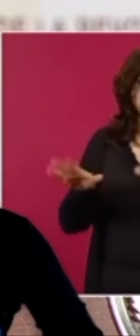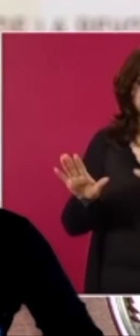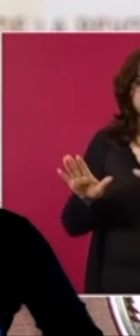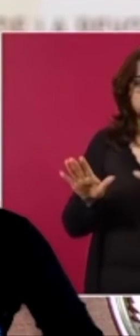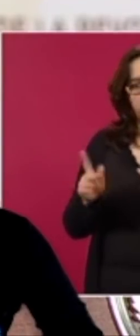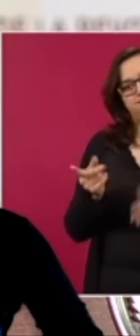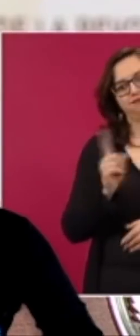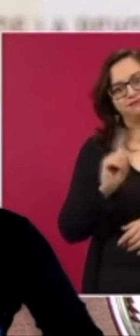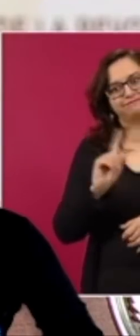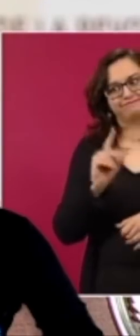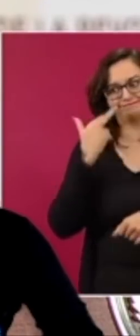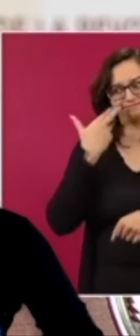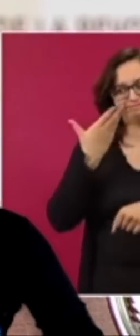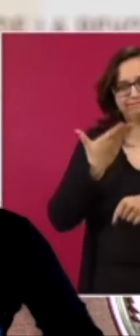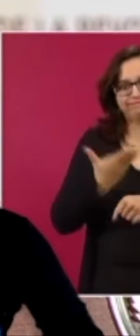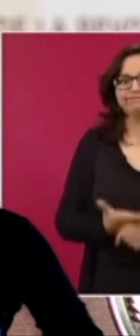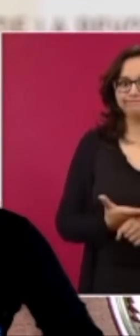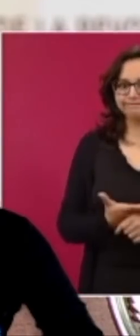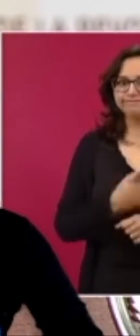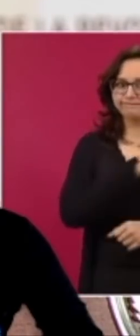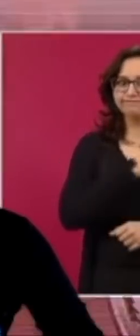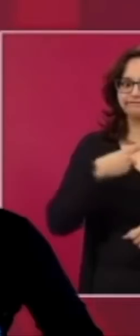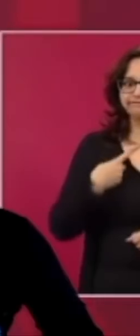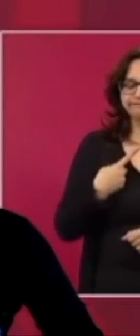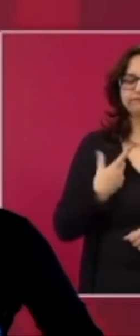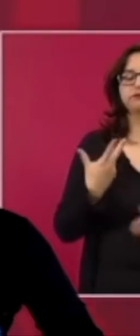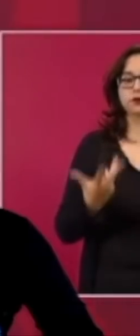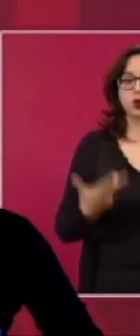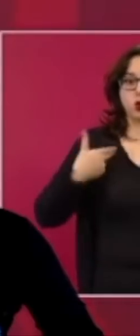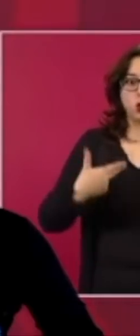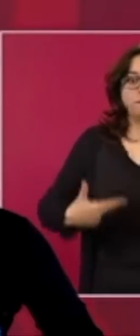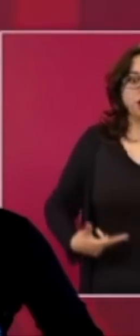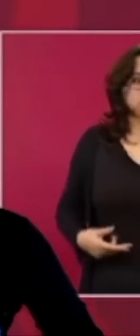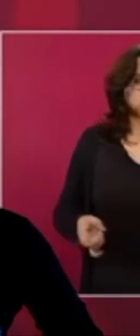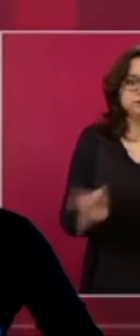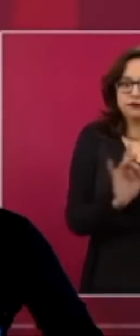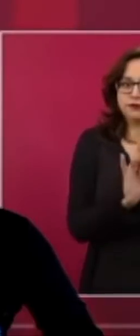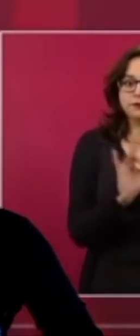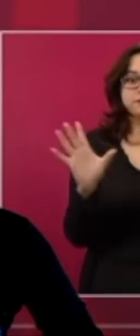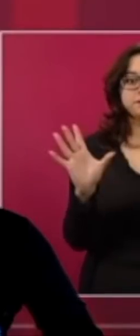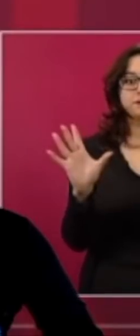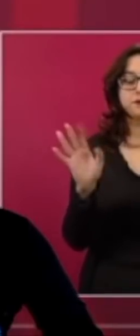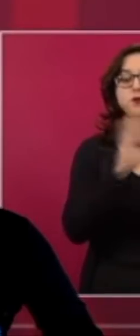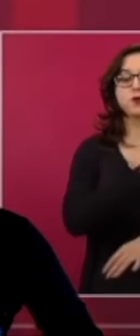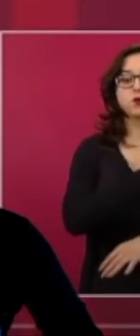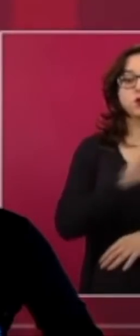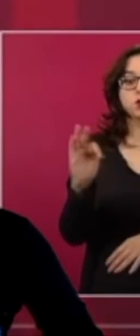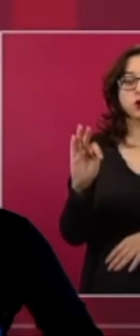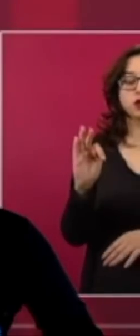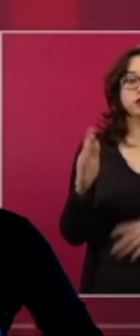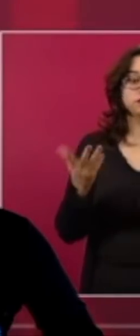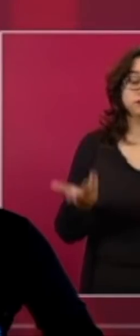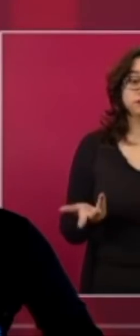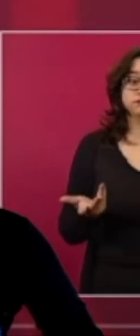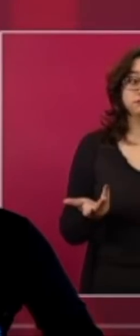humanos y tenemos que estar preparados para cualquier eventualidad, y no somos